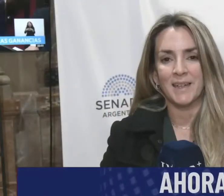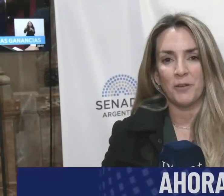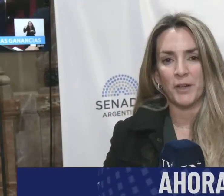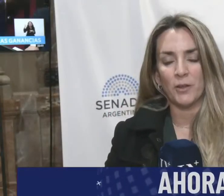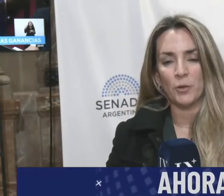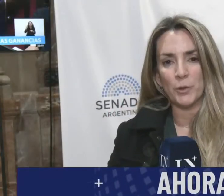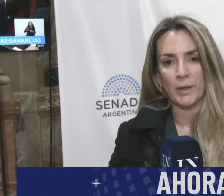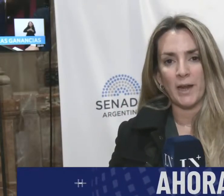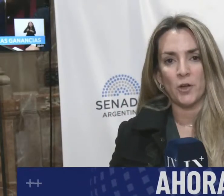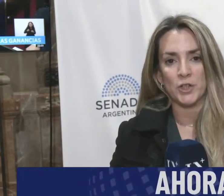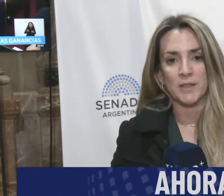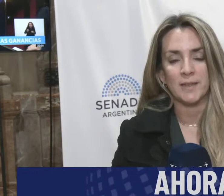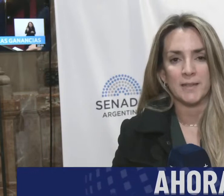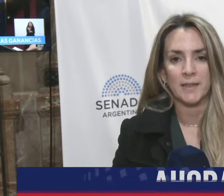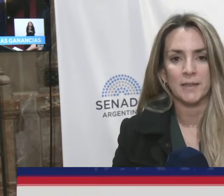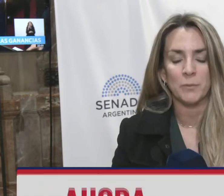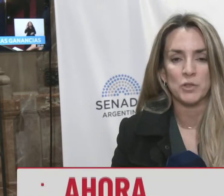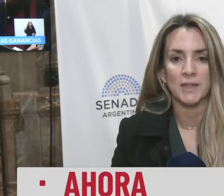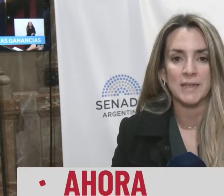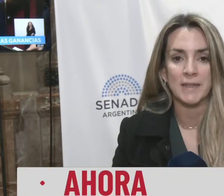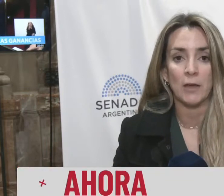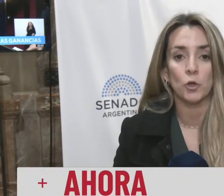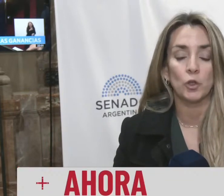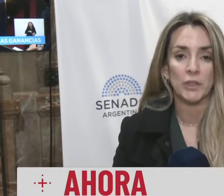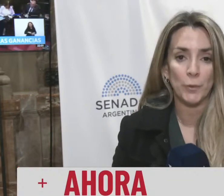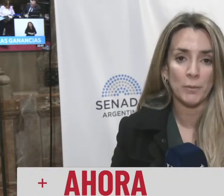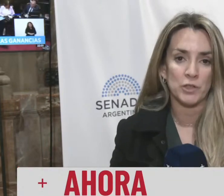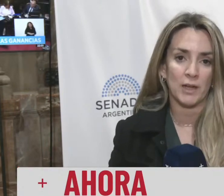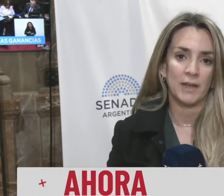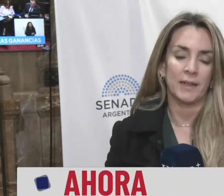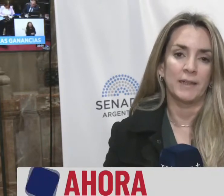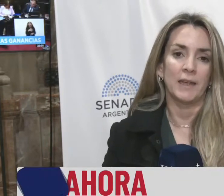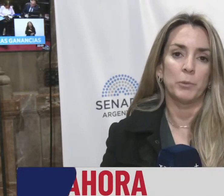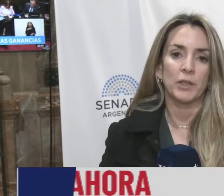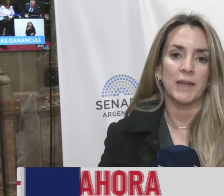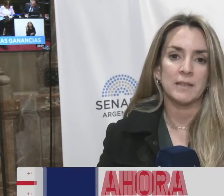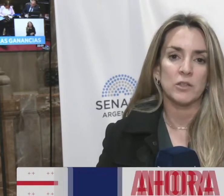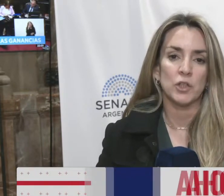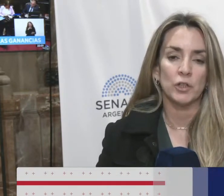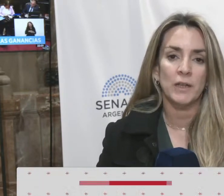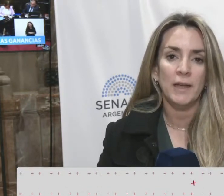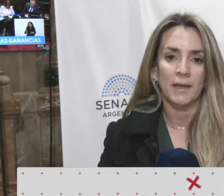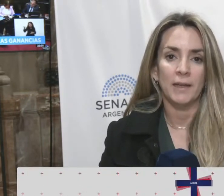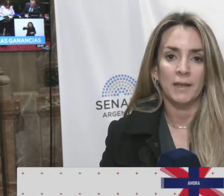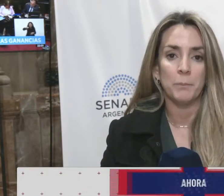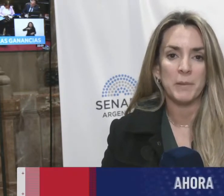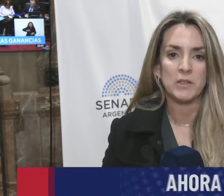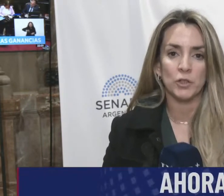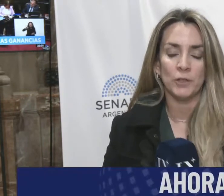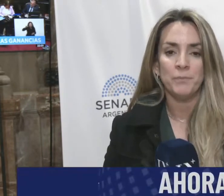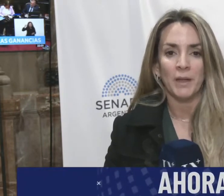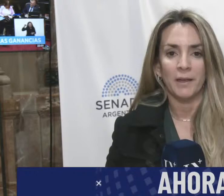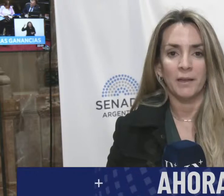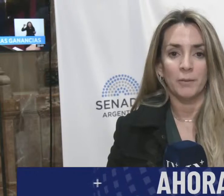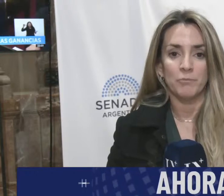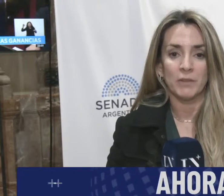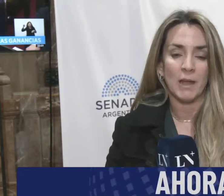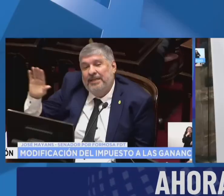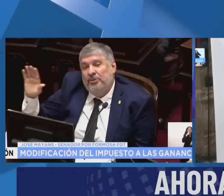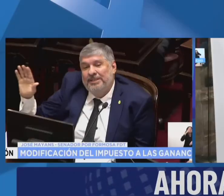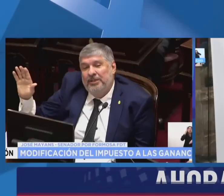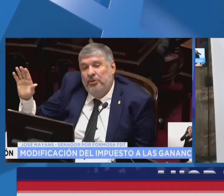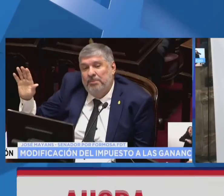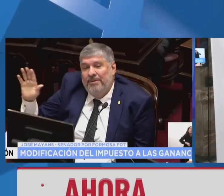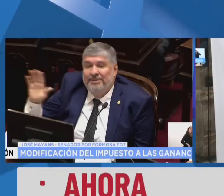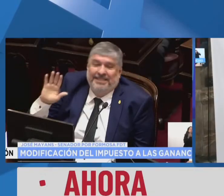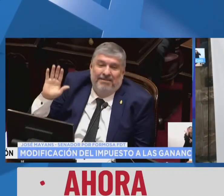¿Qué tal, Alfredo? Muy buenas noches. Así es, aquí estamos en el Senado. Continuamos acá en realidad porque la sesión empezó a